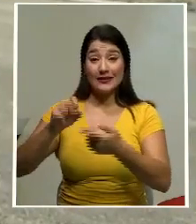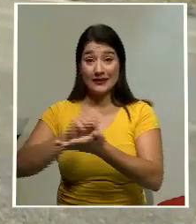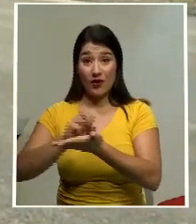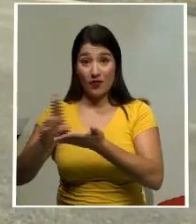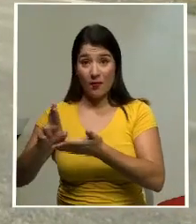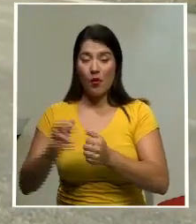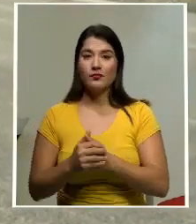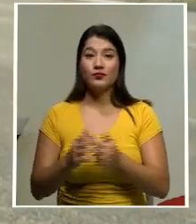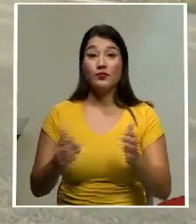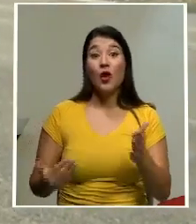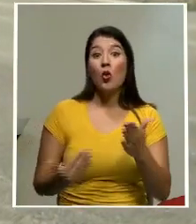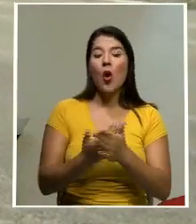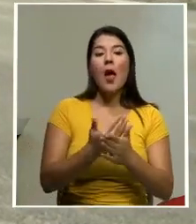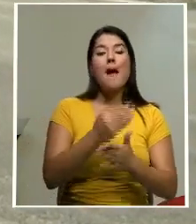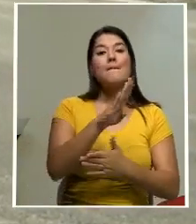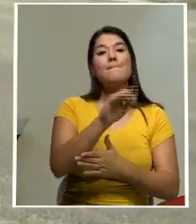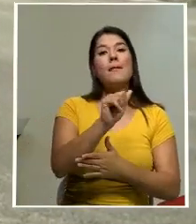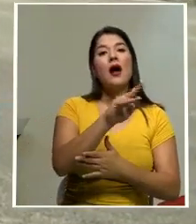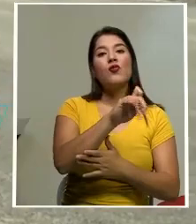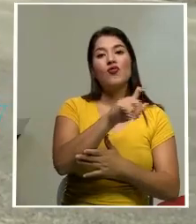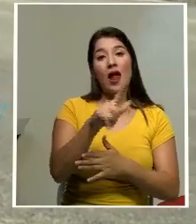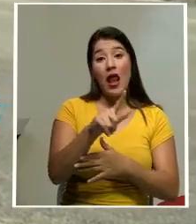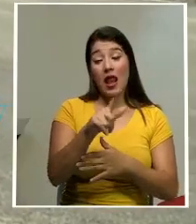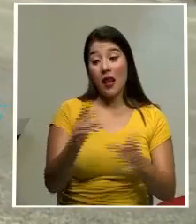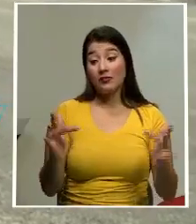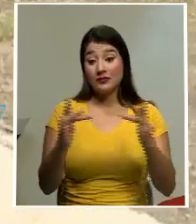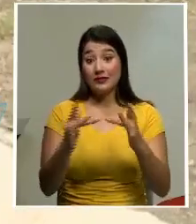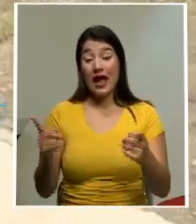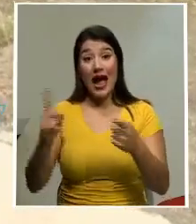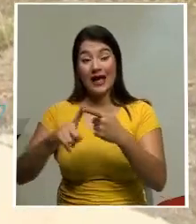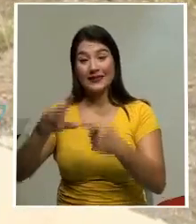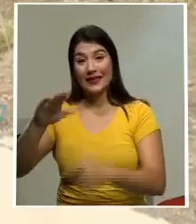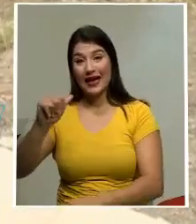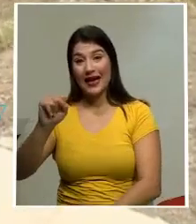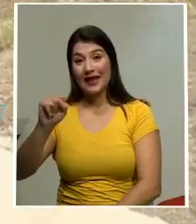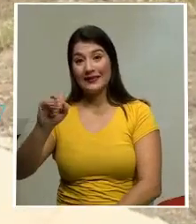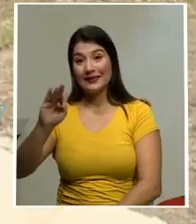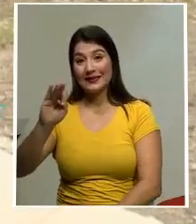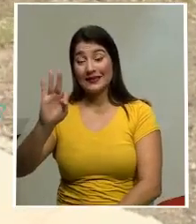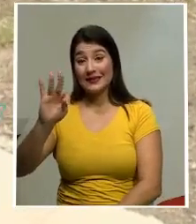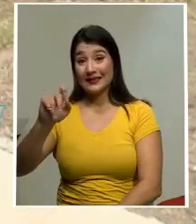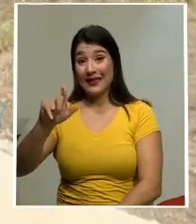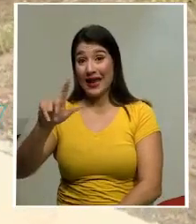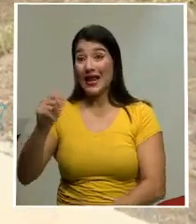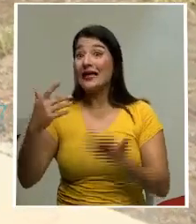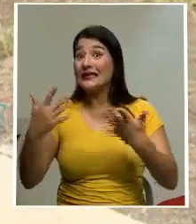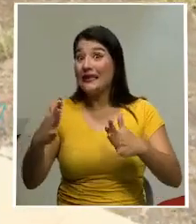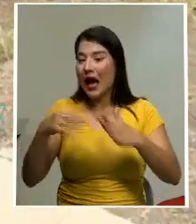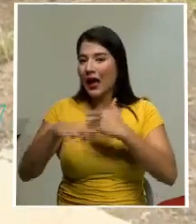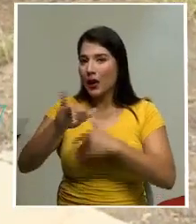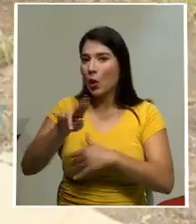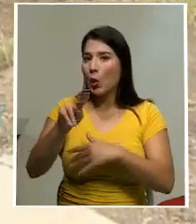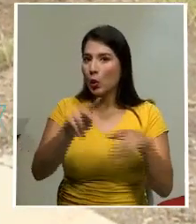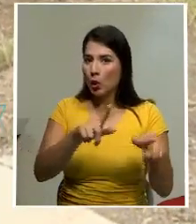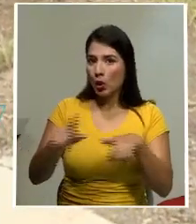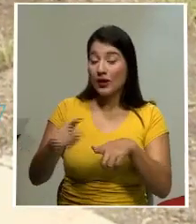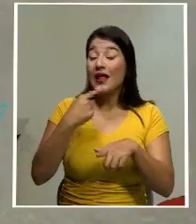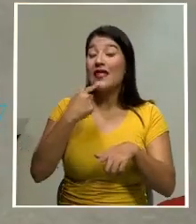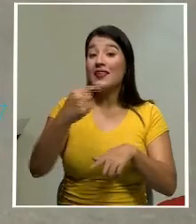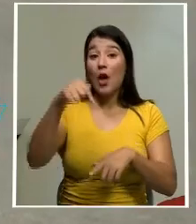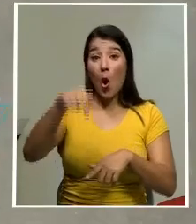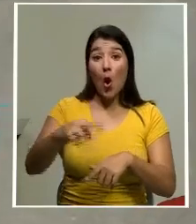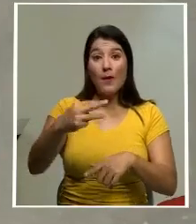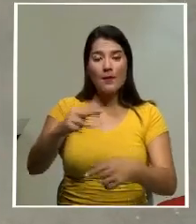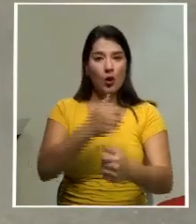nueva conexión entre Barrial y el Castella se habilitará a finales del mes de junio, según dieron a conocer este miércoles las autoridades durante